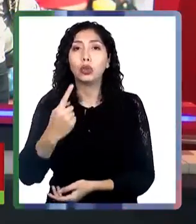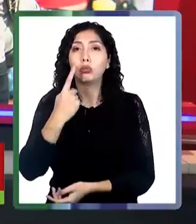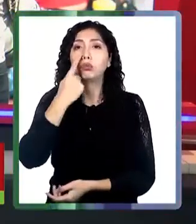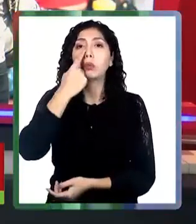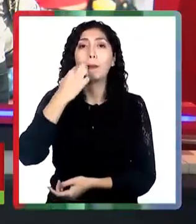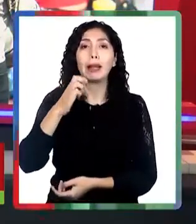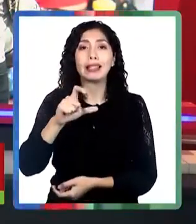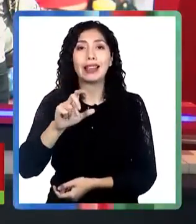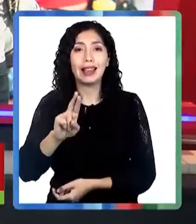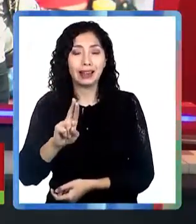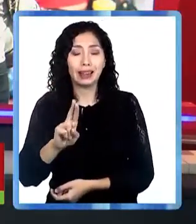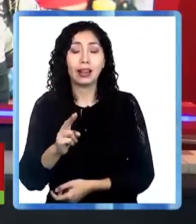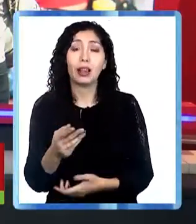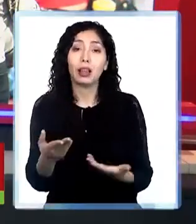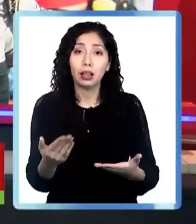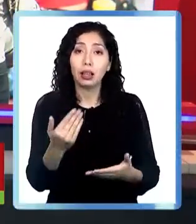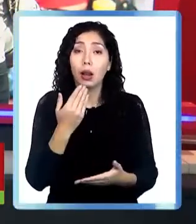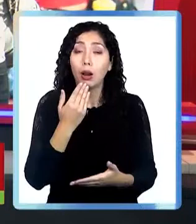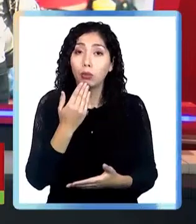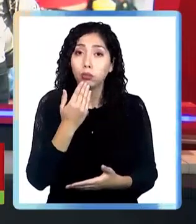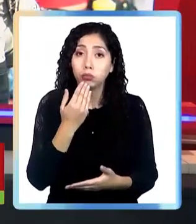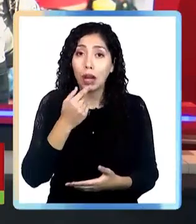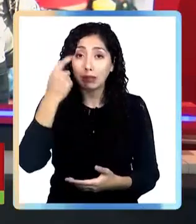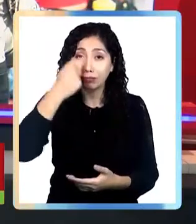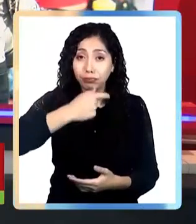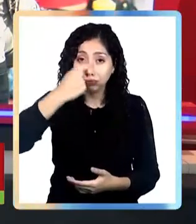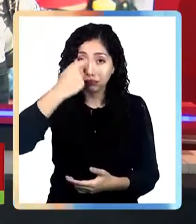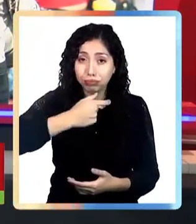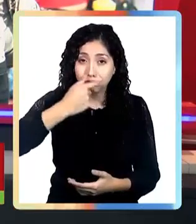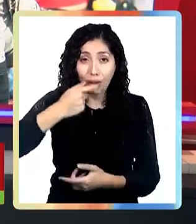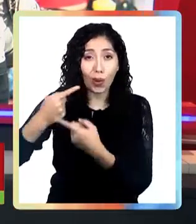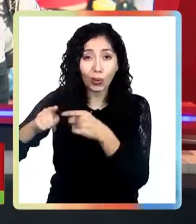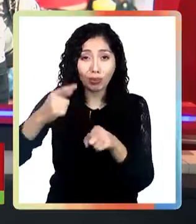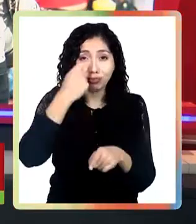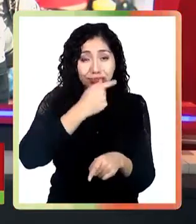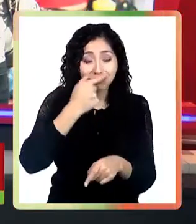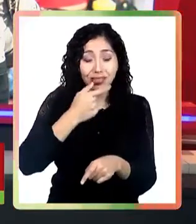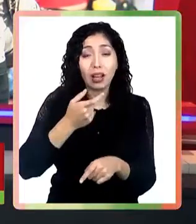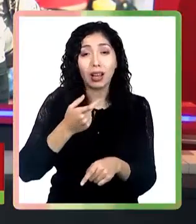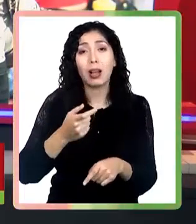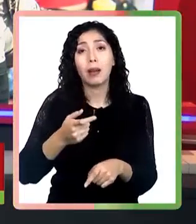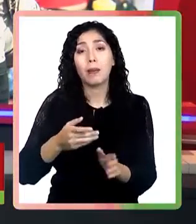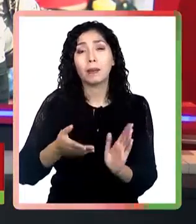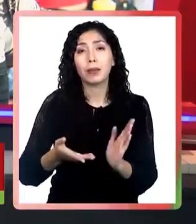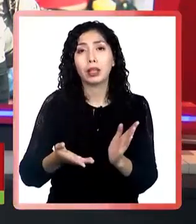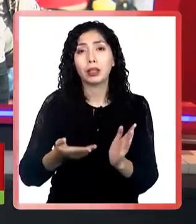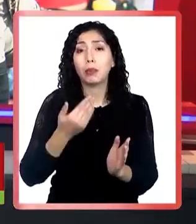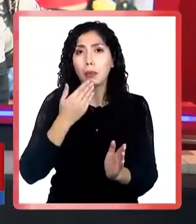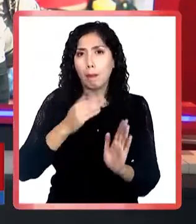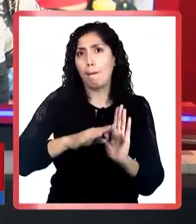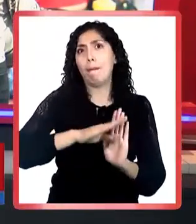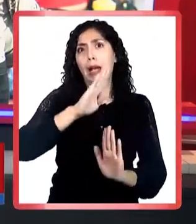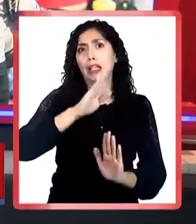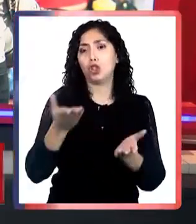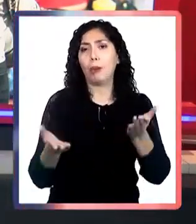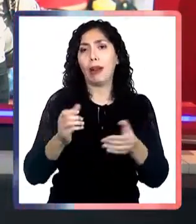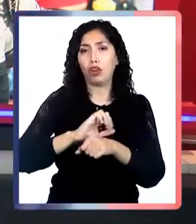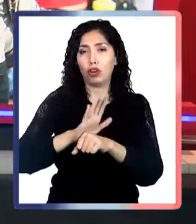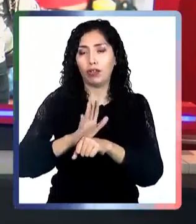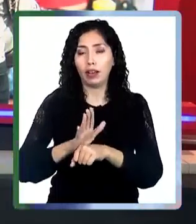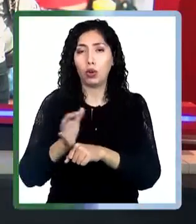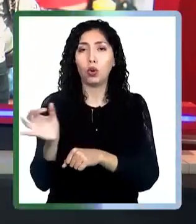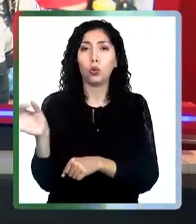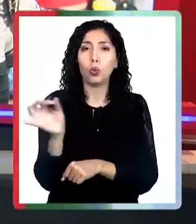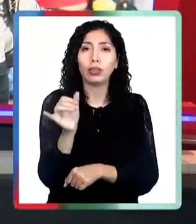exámenes realizados mientras los casos de influenza y virus sincicial superan a los de este coronavirus como nos